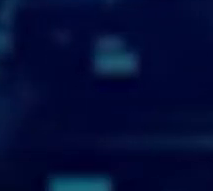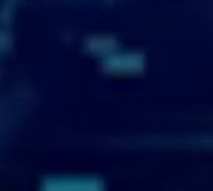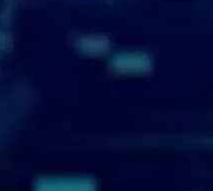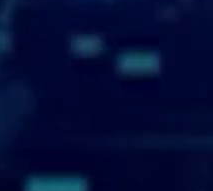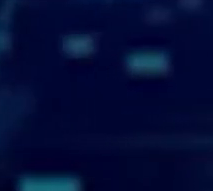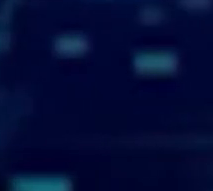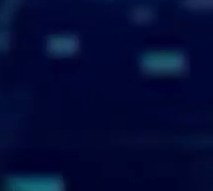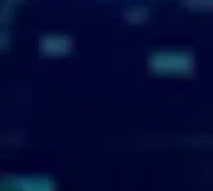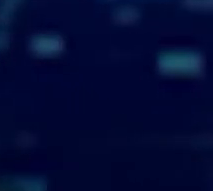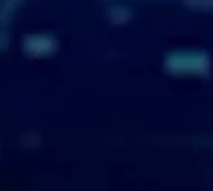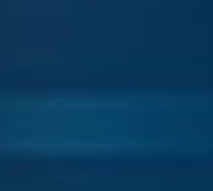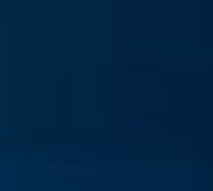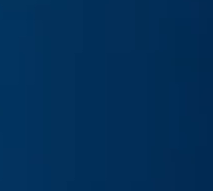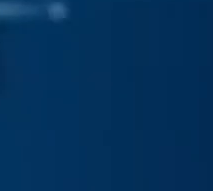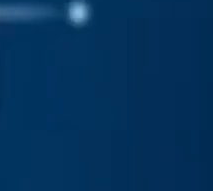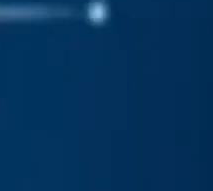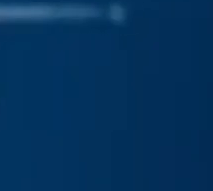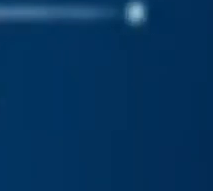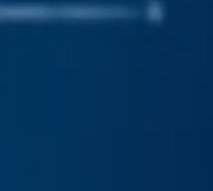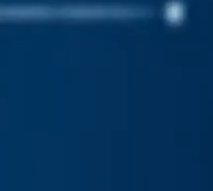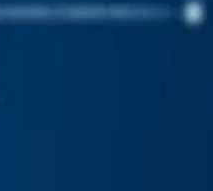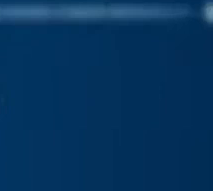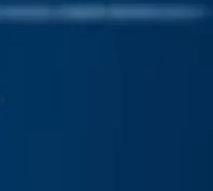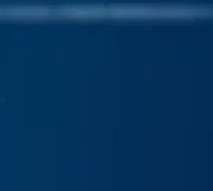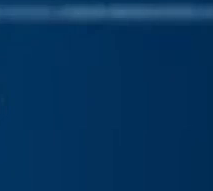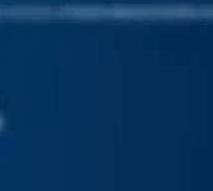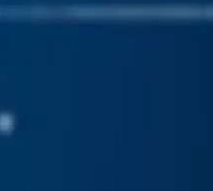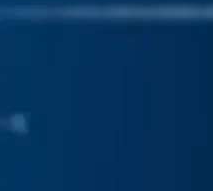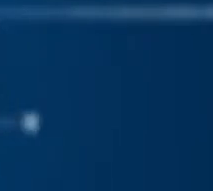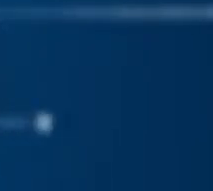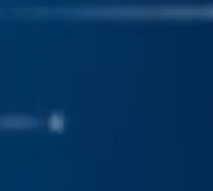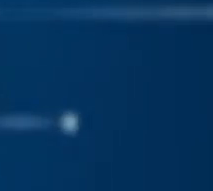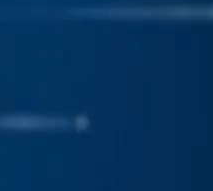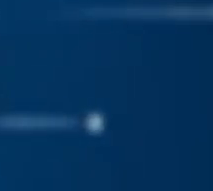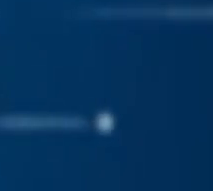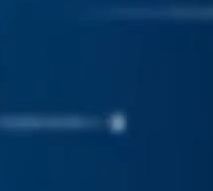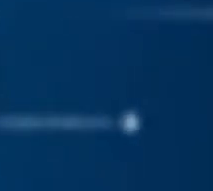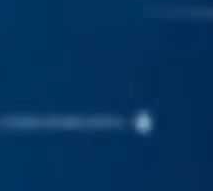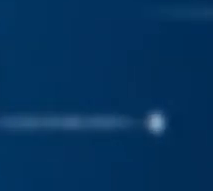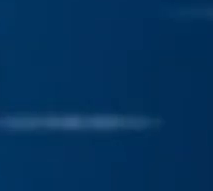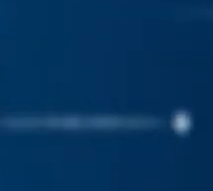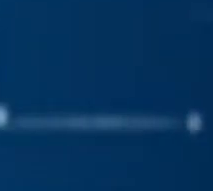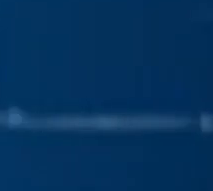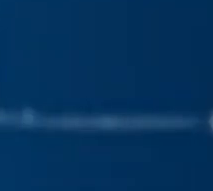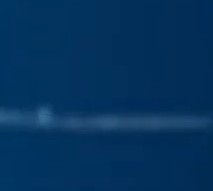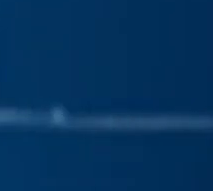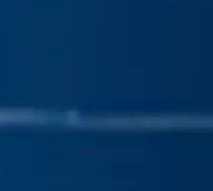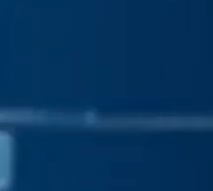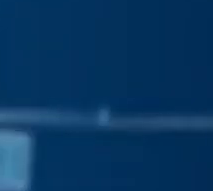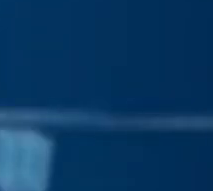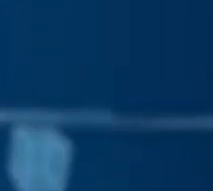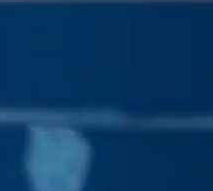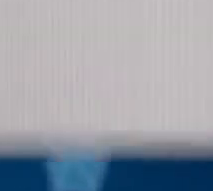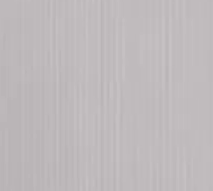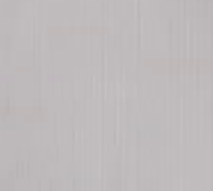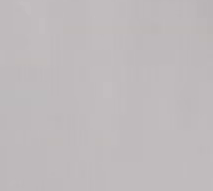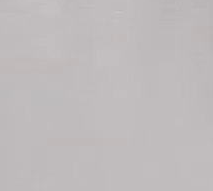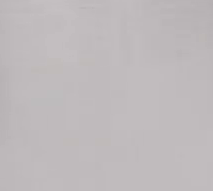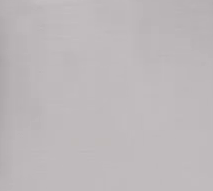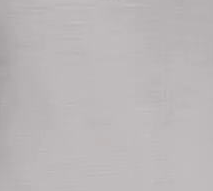de patentes fraudulentas. No olvides que tu contribución es crucial para seguir adelante con las